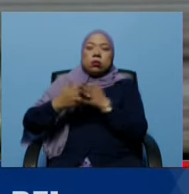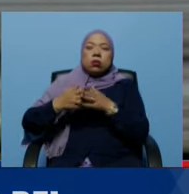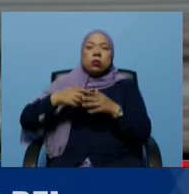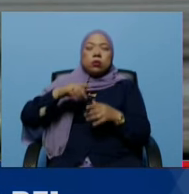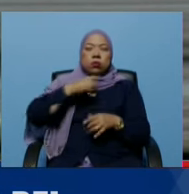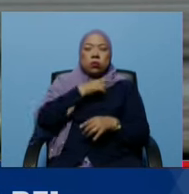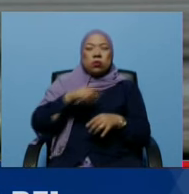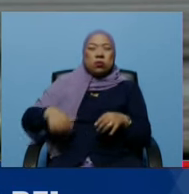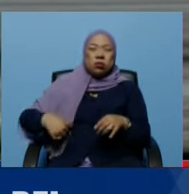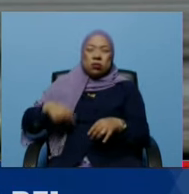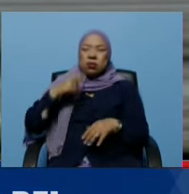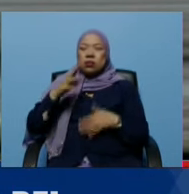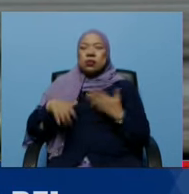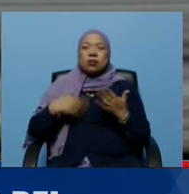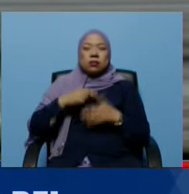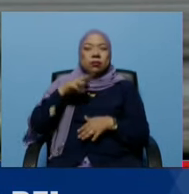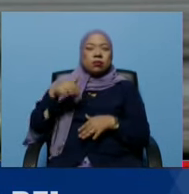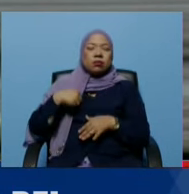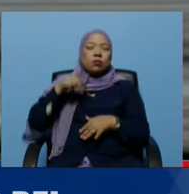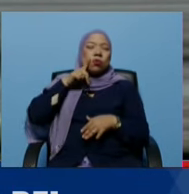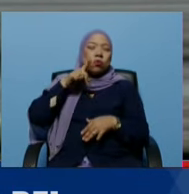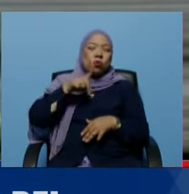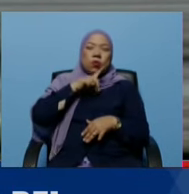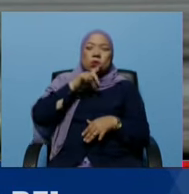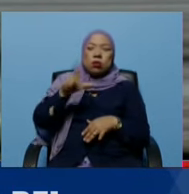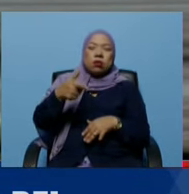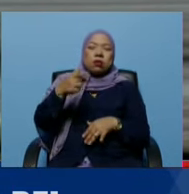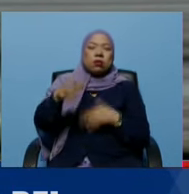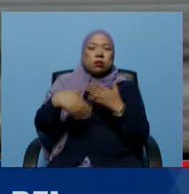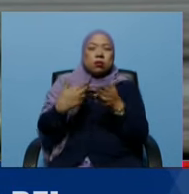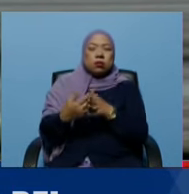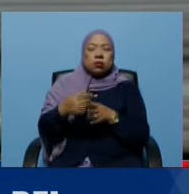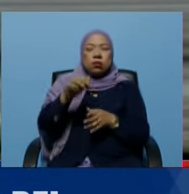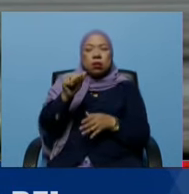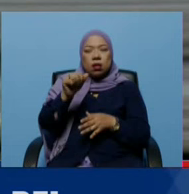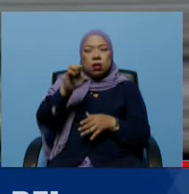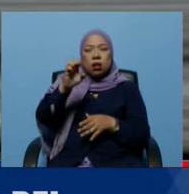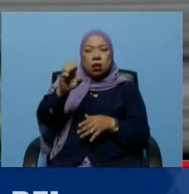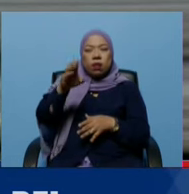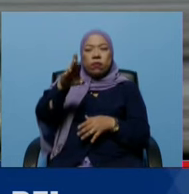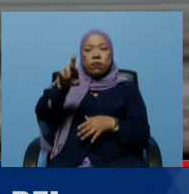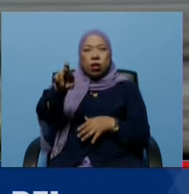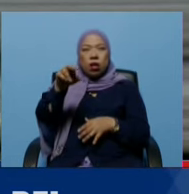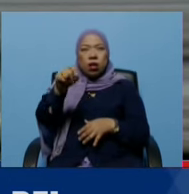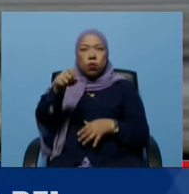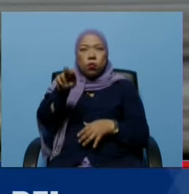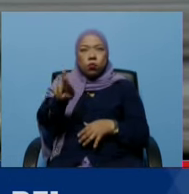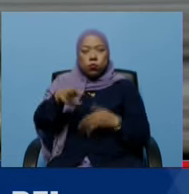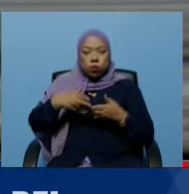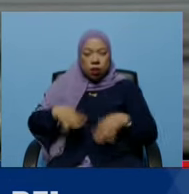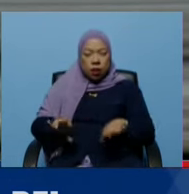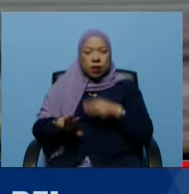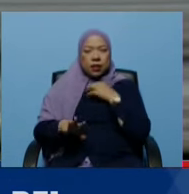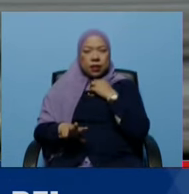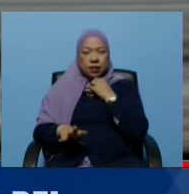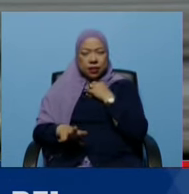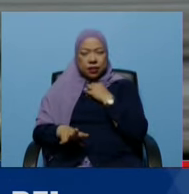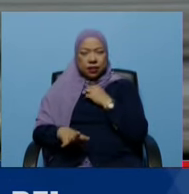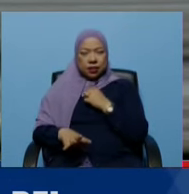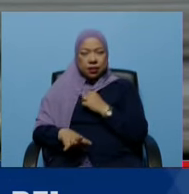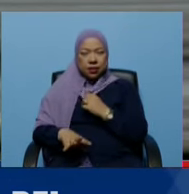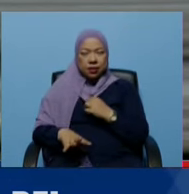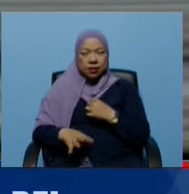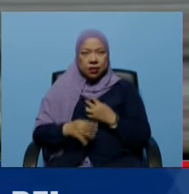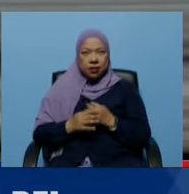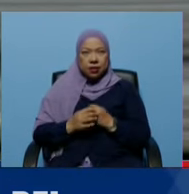Guayana, que lleva el nombre de gran José Ignacio Abreu de Lima, la siderúrgica nacional